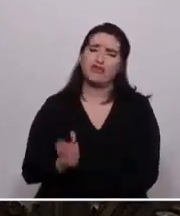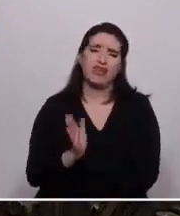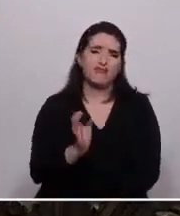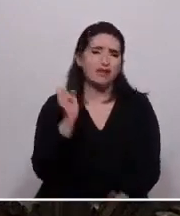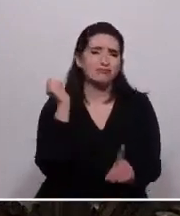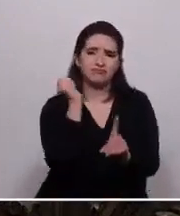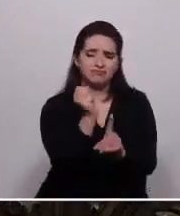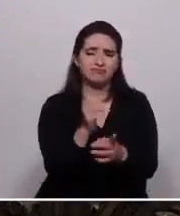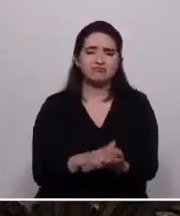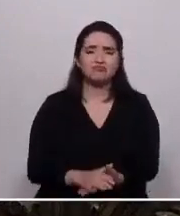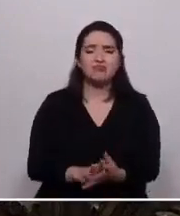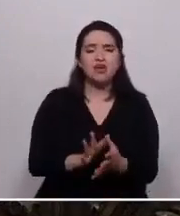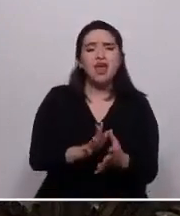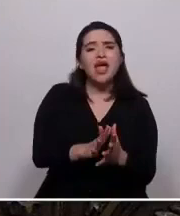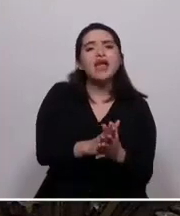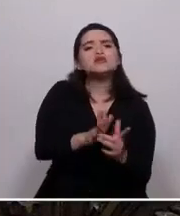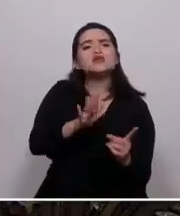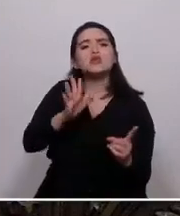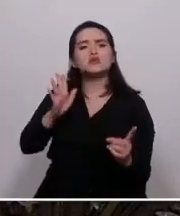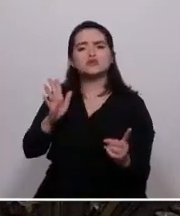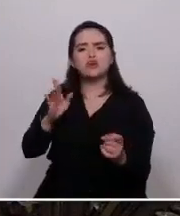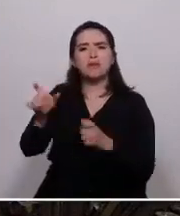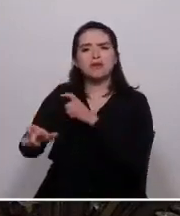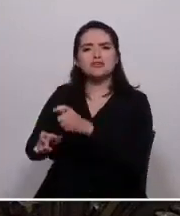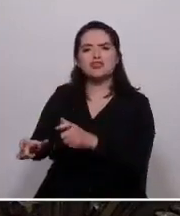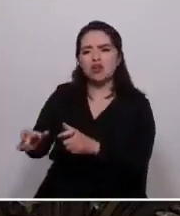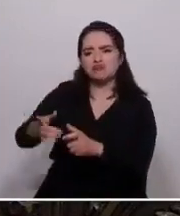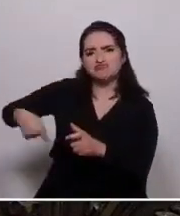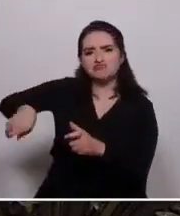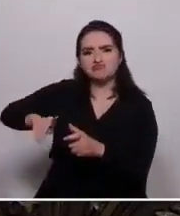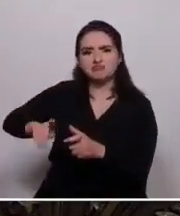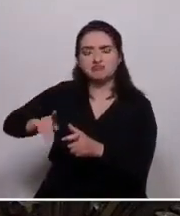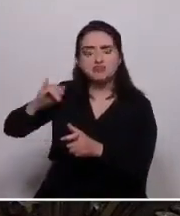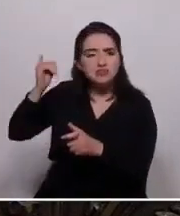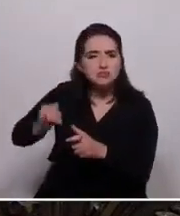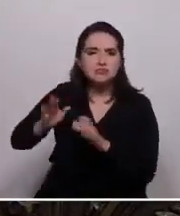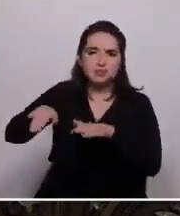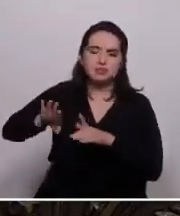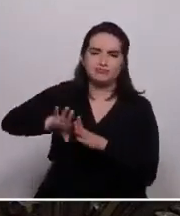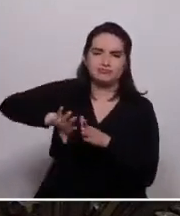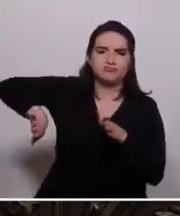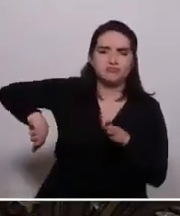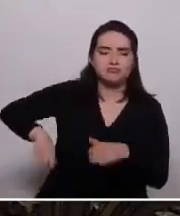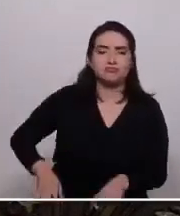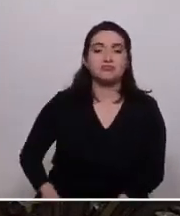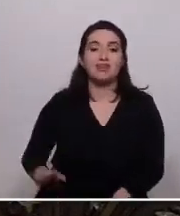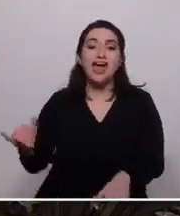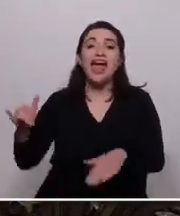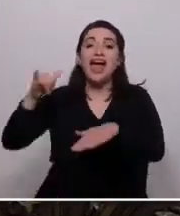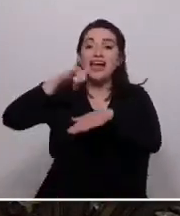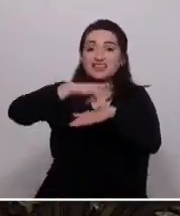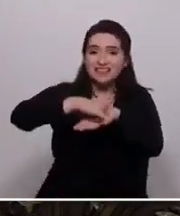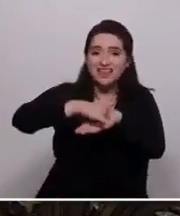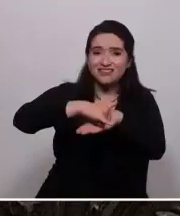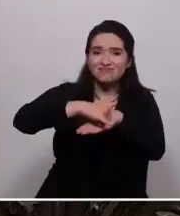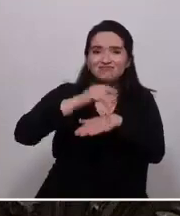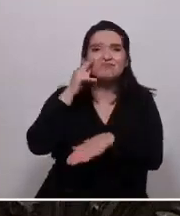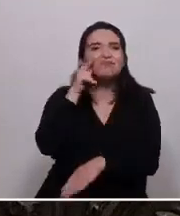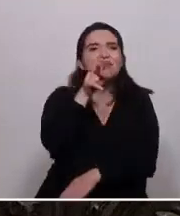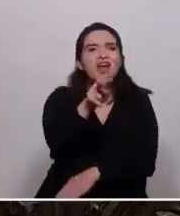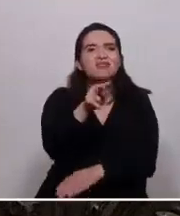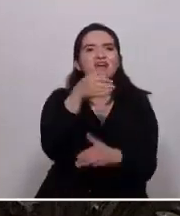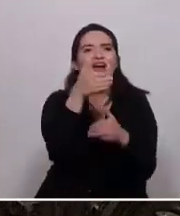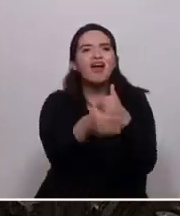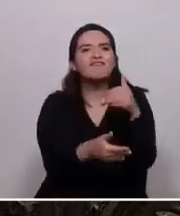exclusión sigue postergando a los de siempre. Y en Aysén seguimos mirando el progreso desde la ventana.